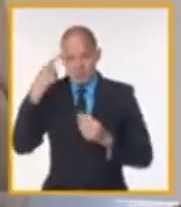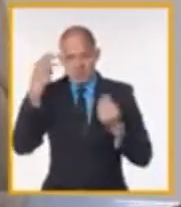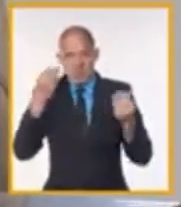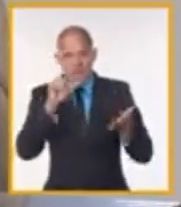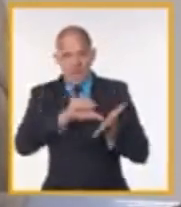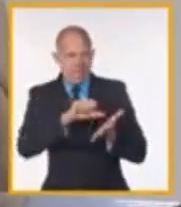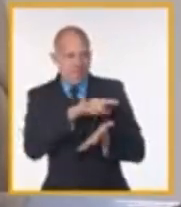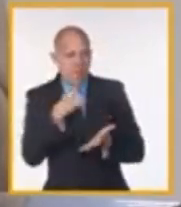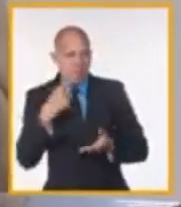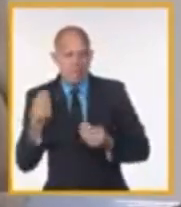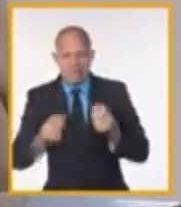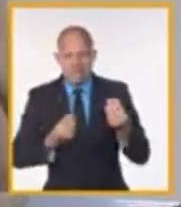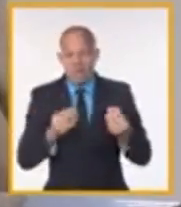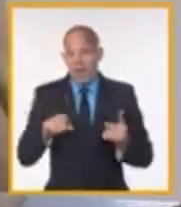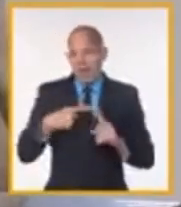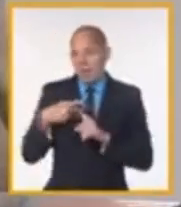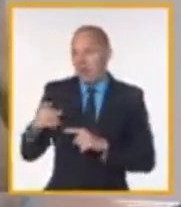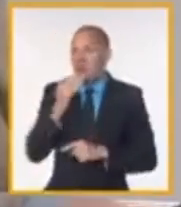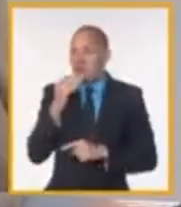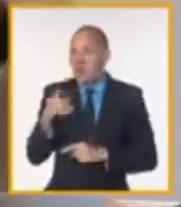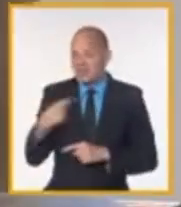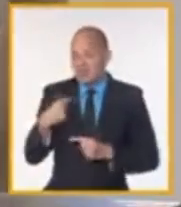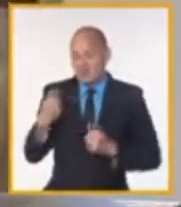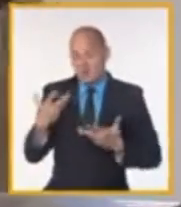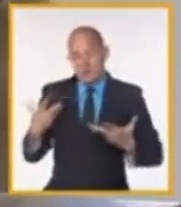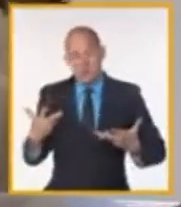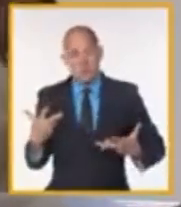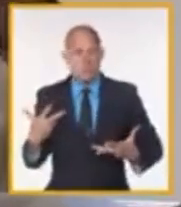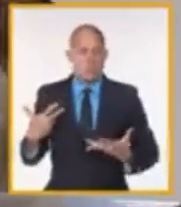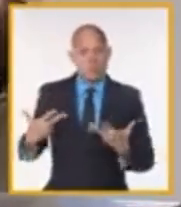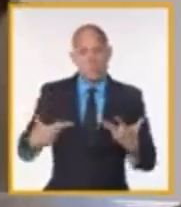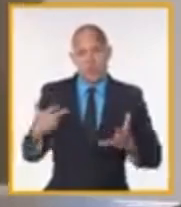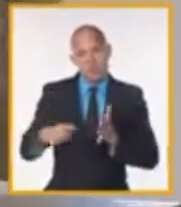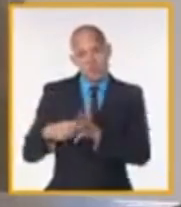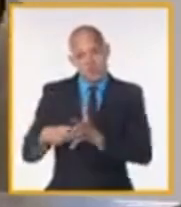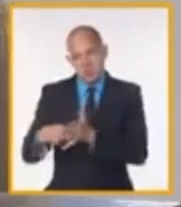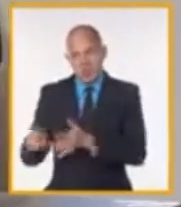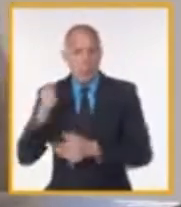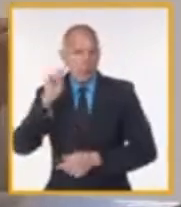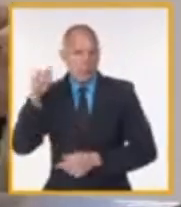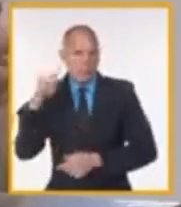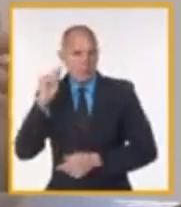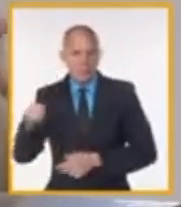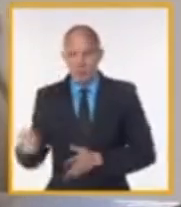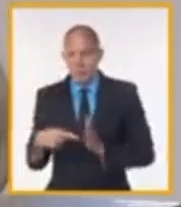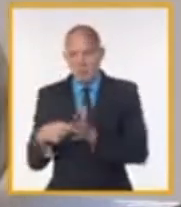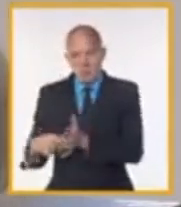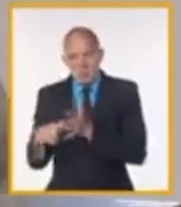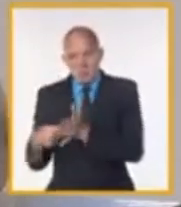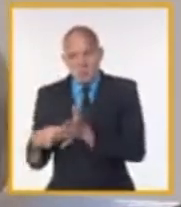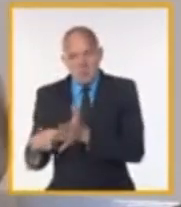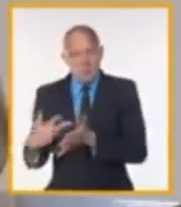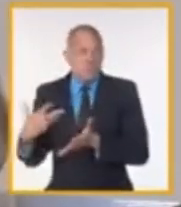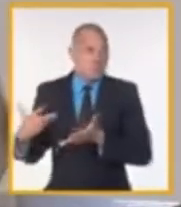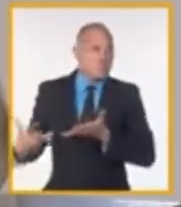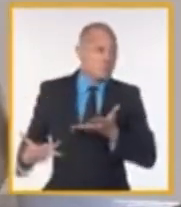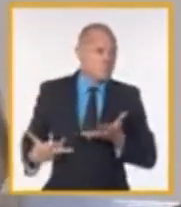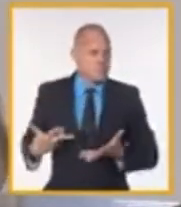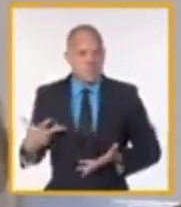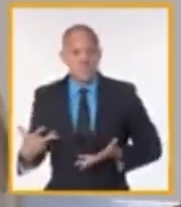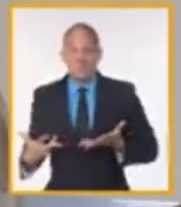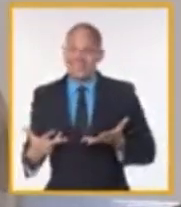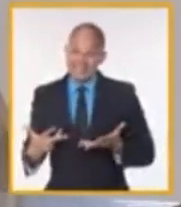con con netanyahu porque por un lado por su compromisos por su comprometimiento y porque es su